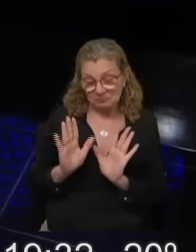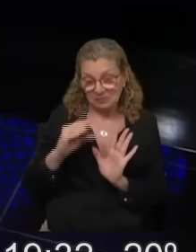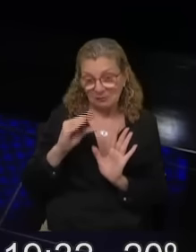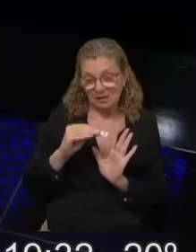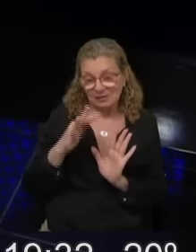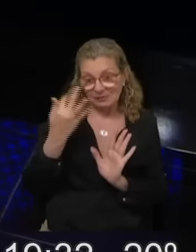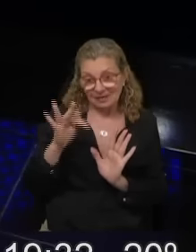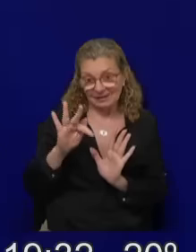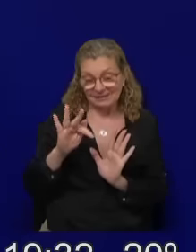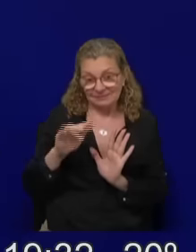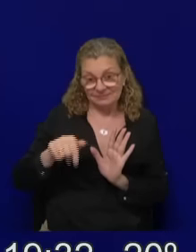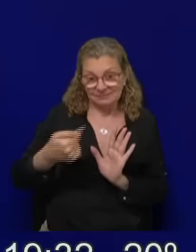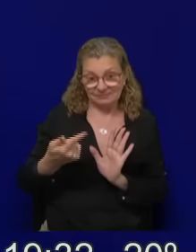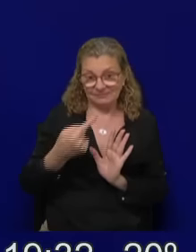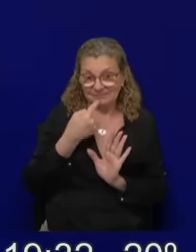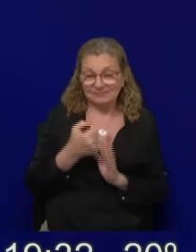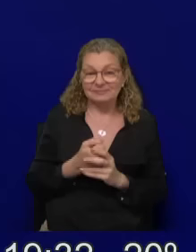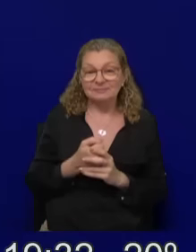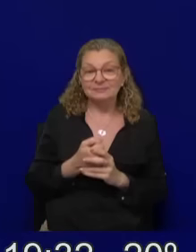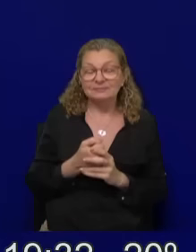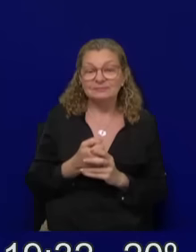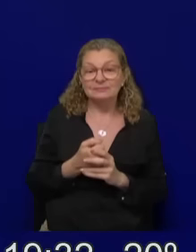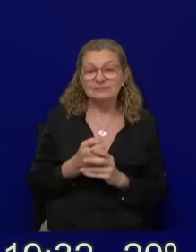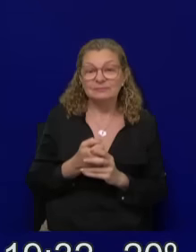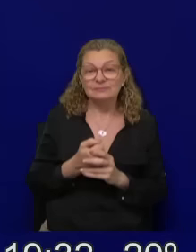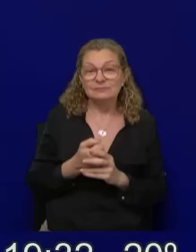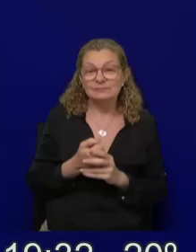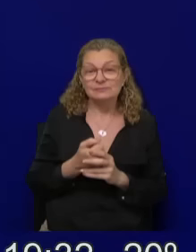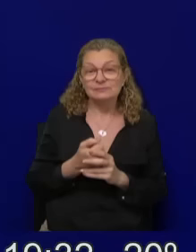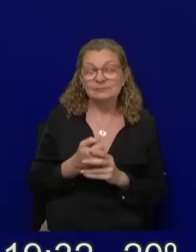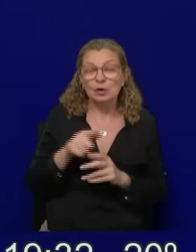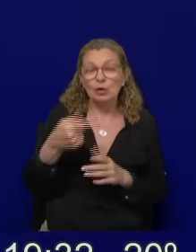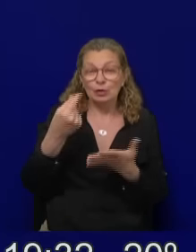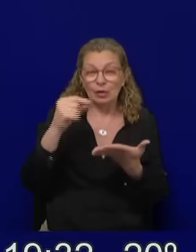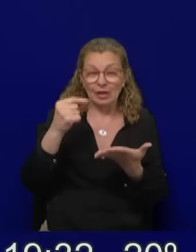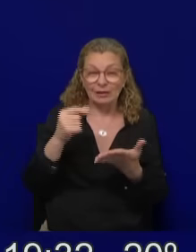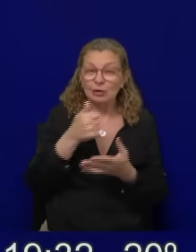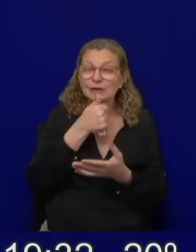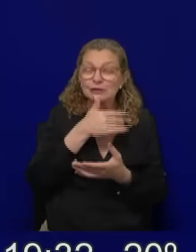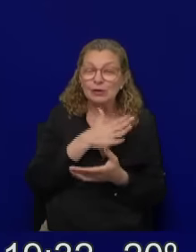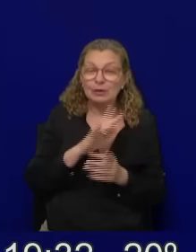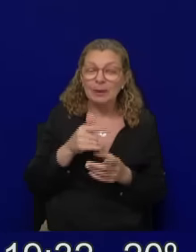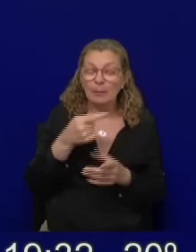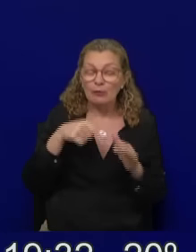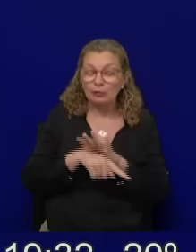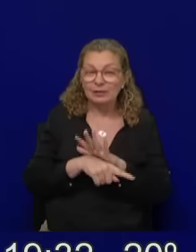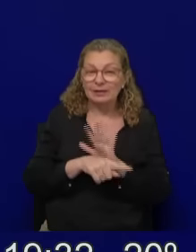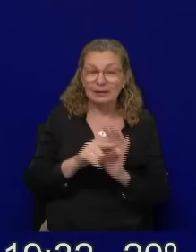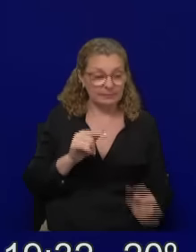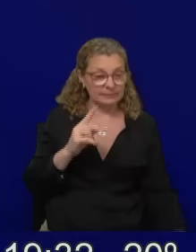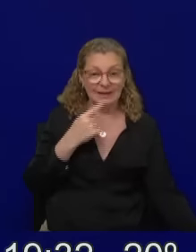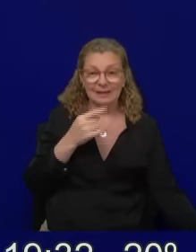bien. Pasé a la segunda vuelta, digamos. Exactamente. Vamos a aportar algunos otros datos de contexto histórico, no para profundizar, sino para